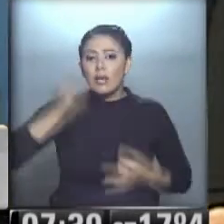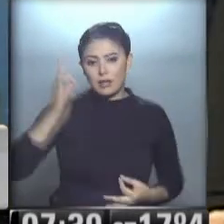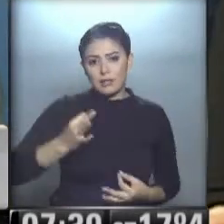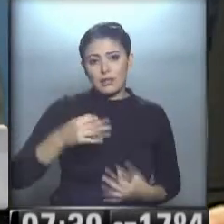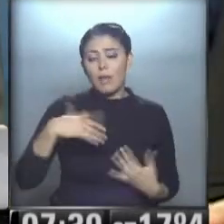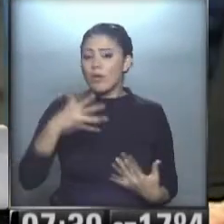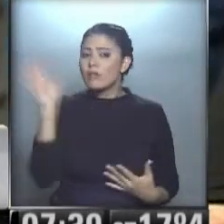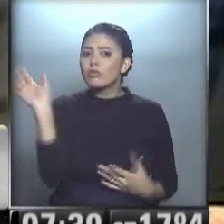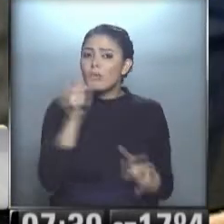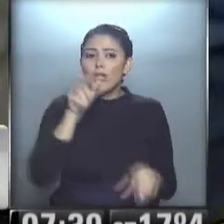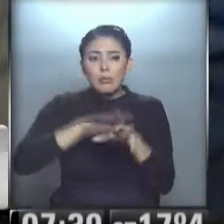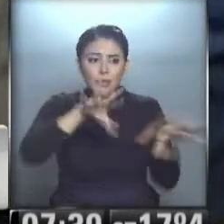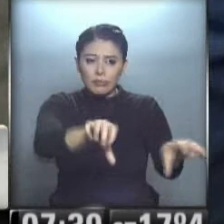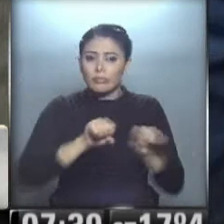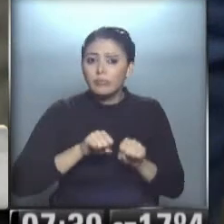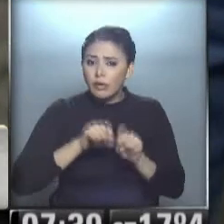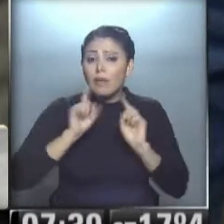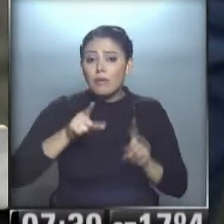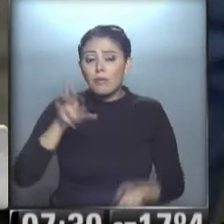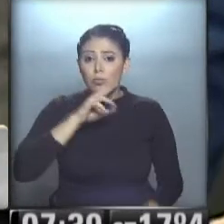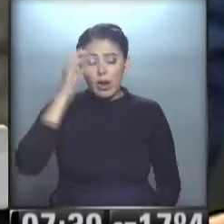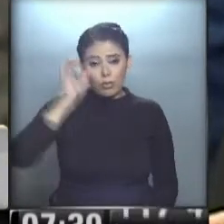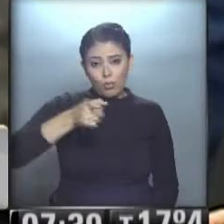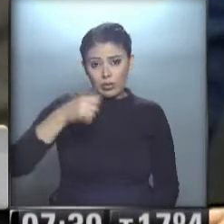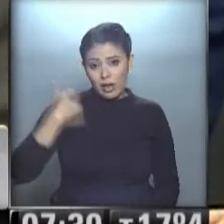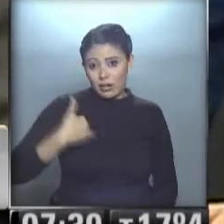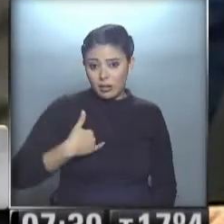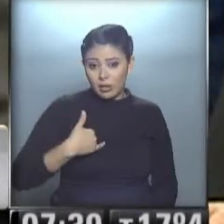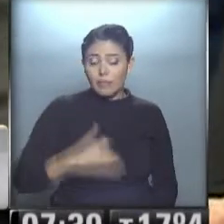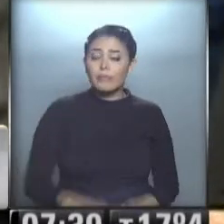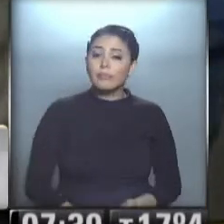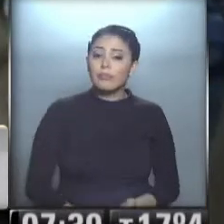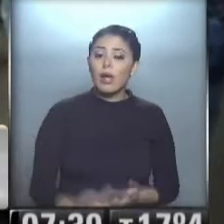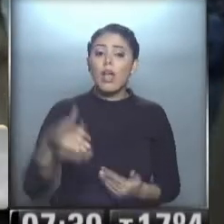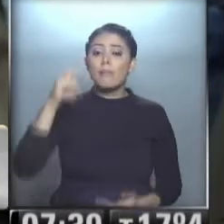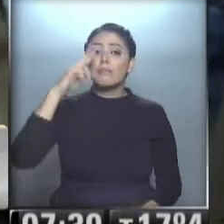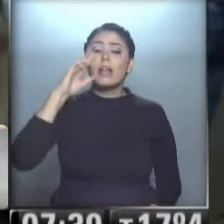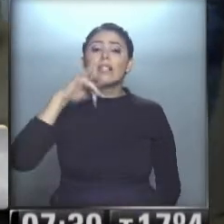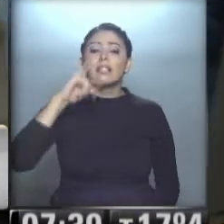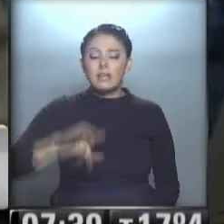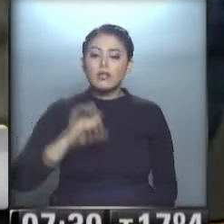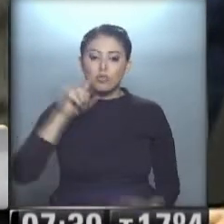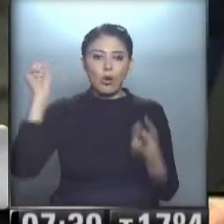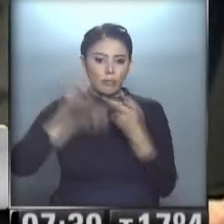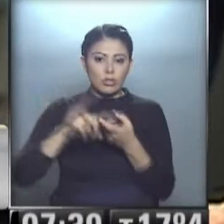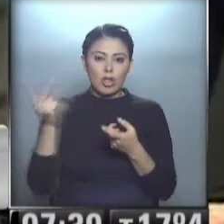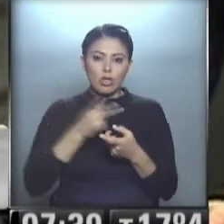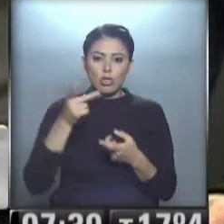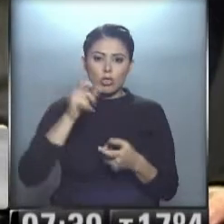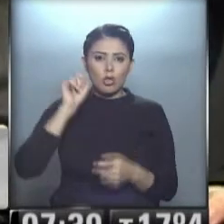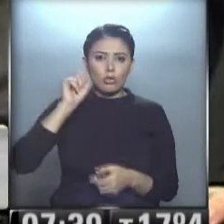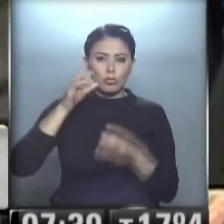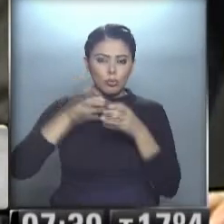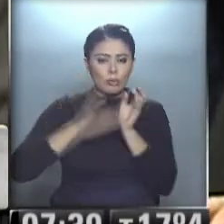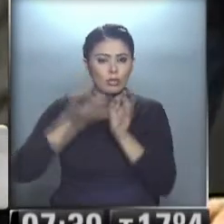concreten las detenciones que pidió la jueza argentina juan martínez martínez y su esposa paquita los veteranos republicanos